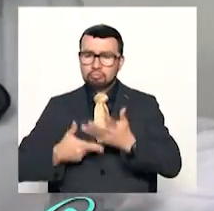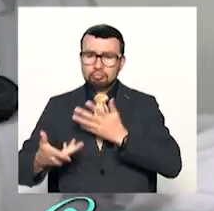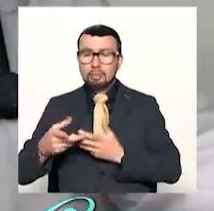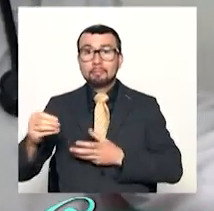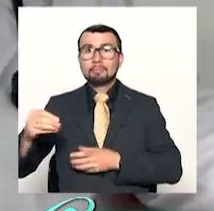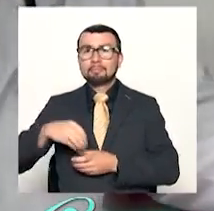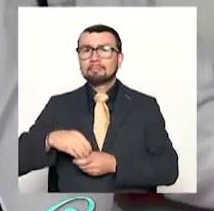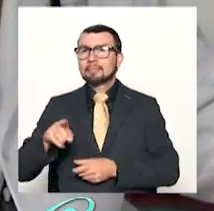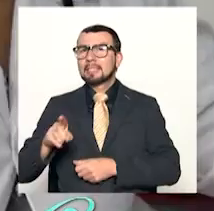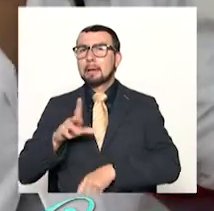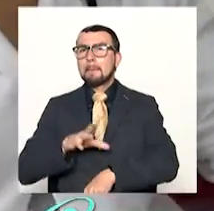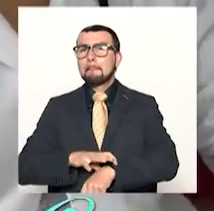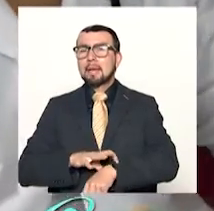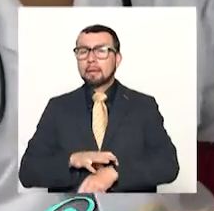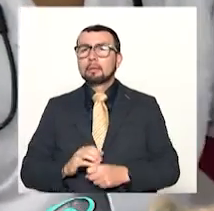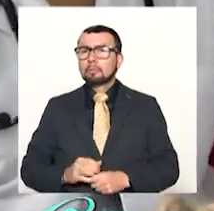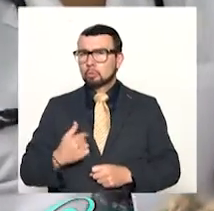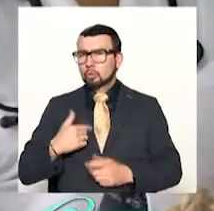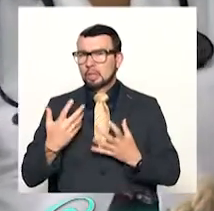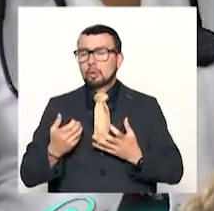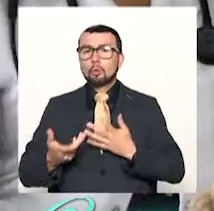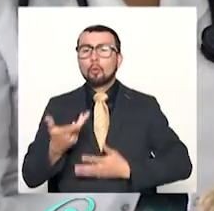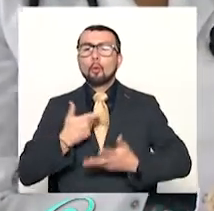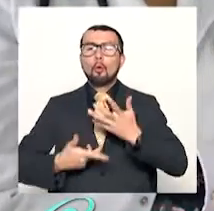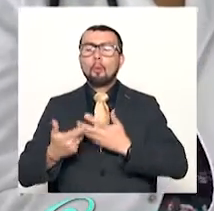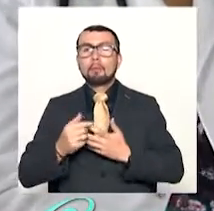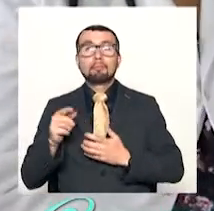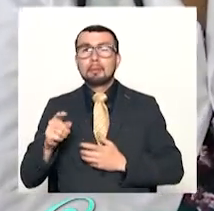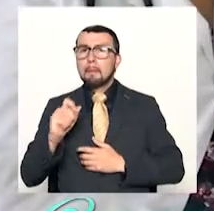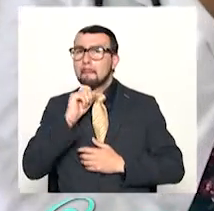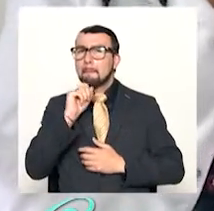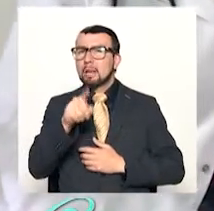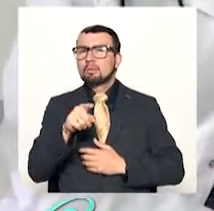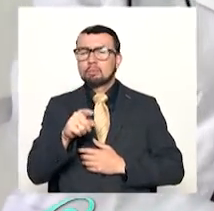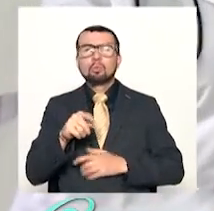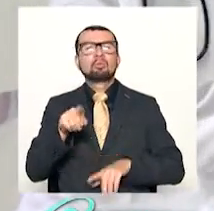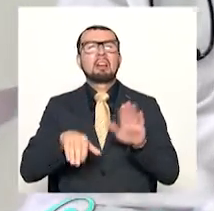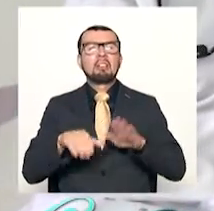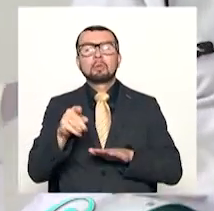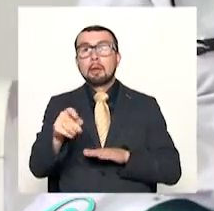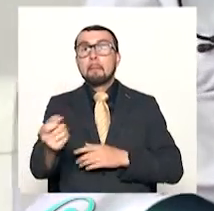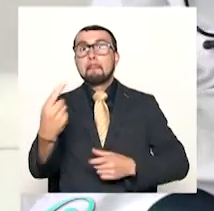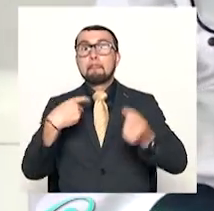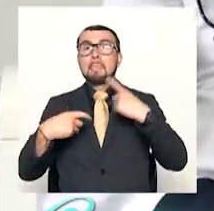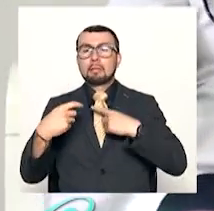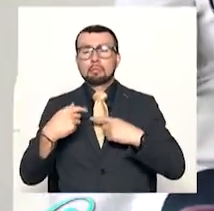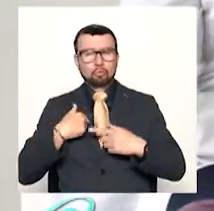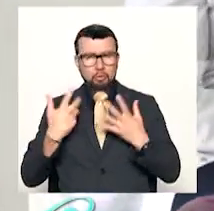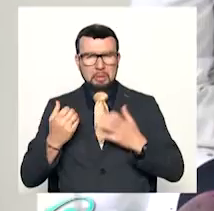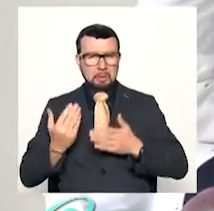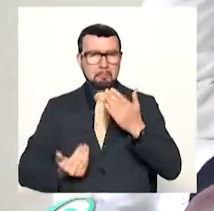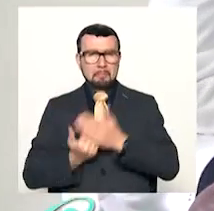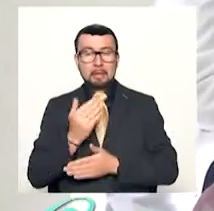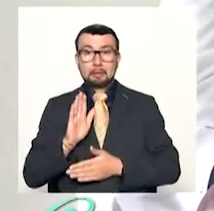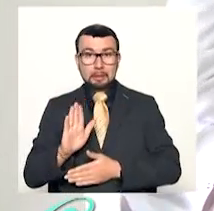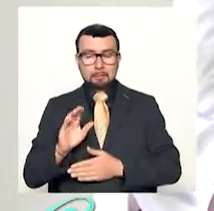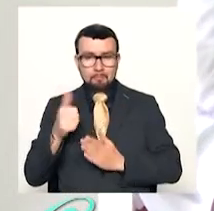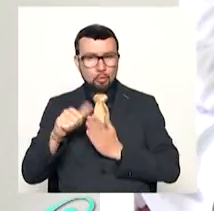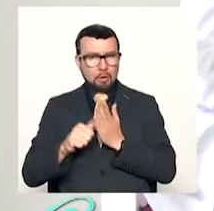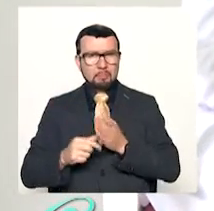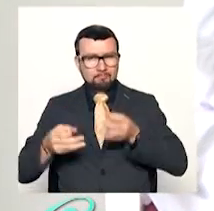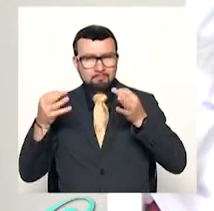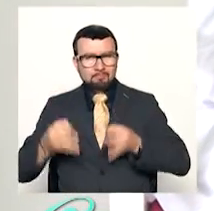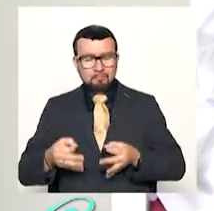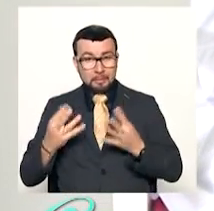médico. Quiero compartir una pregunta que muchas veces ustedes nos hacen, y quiero empezar con ella este programa